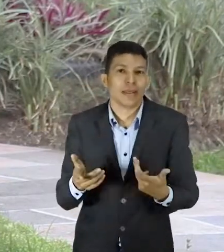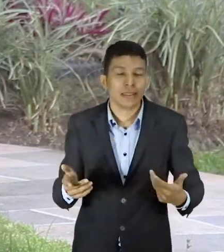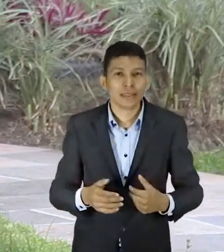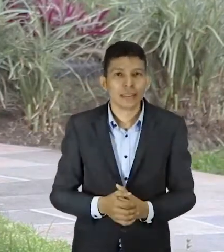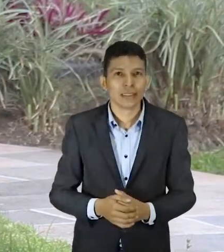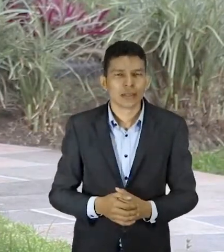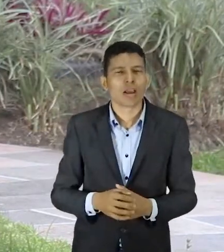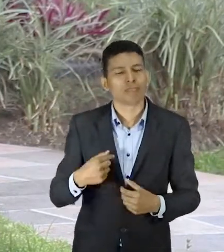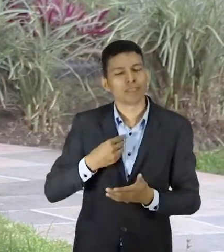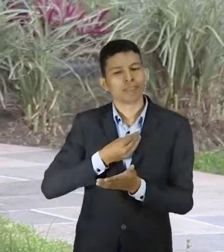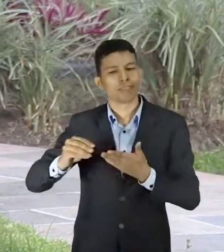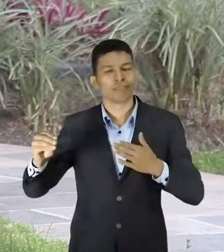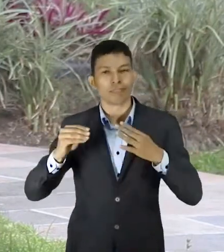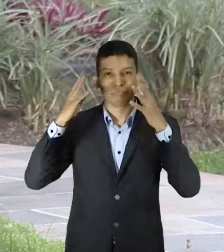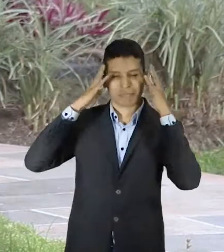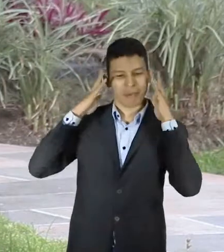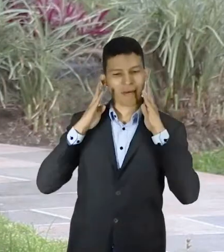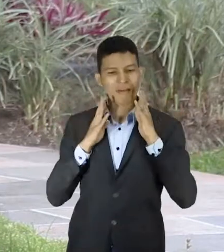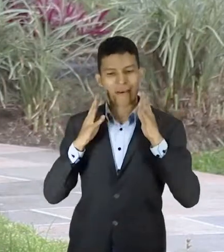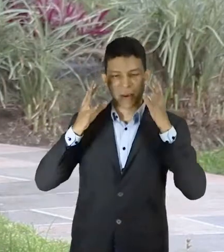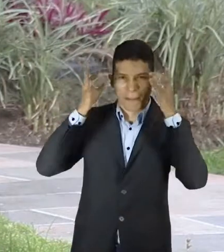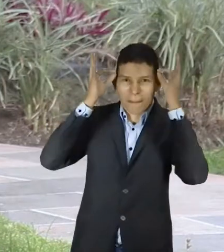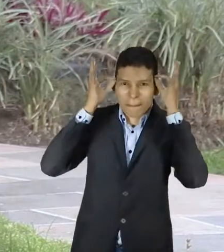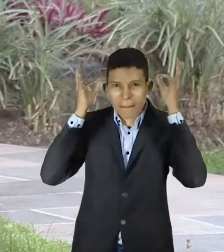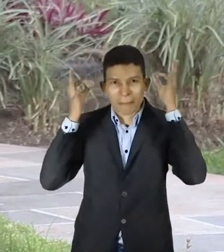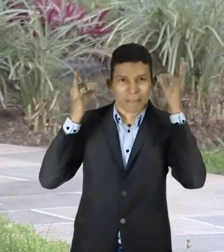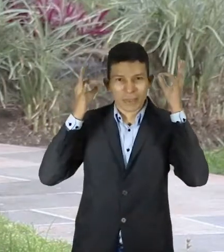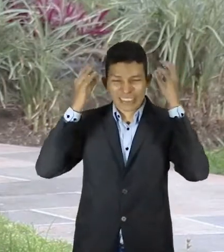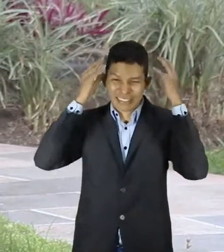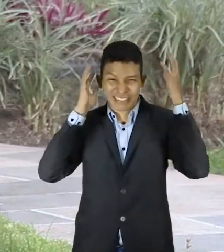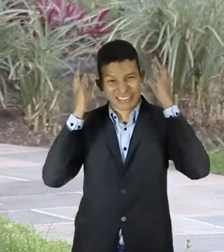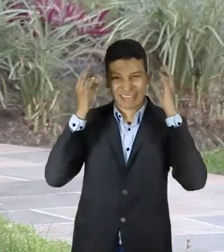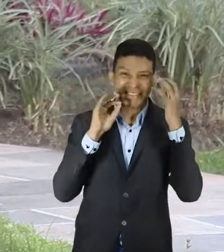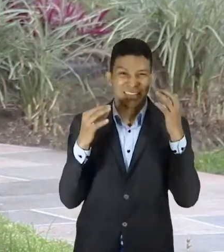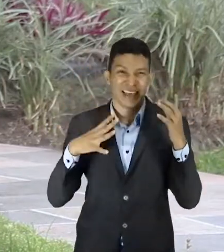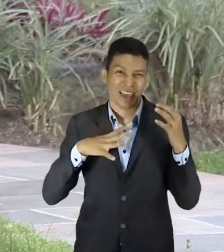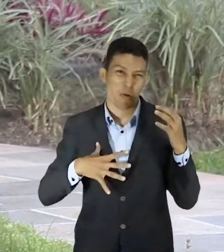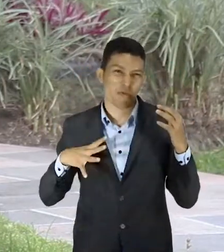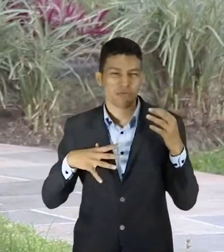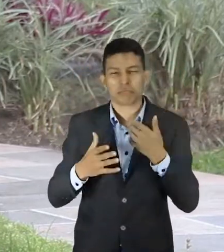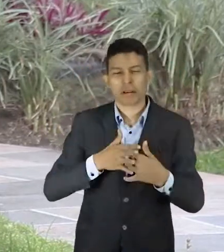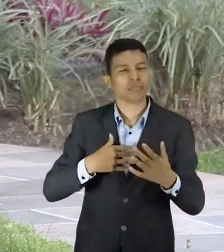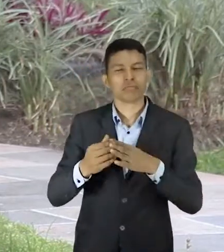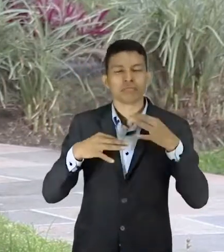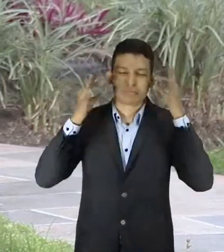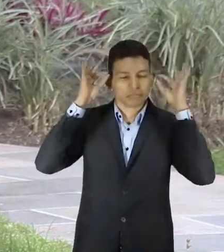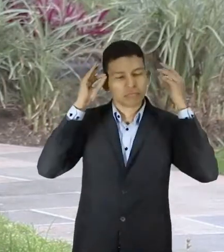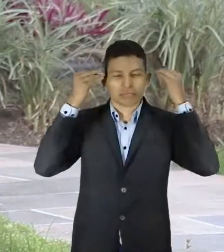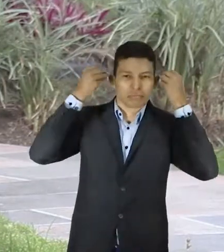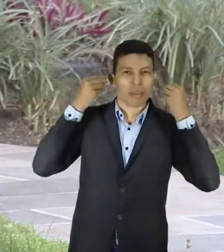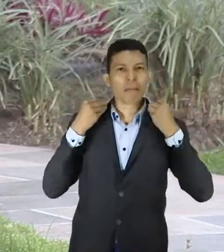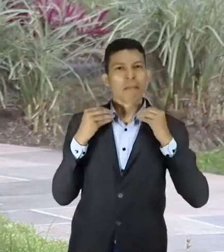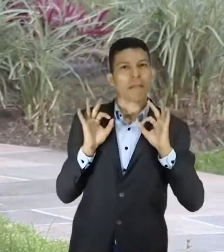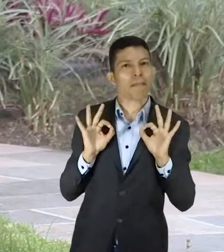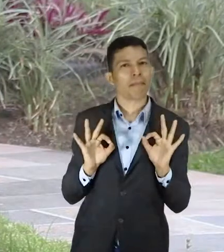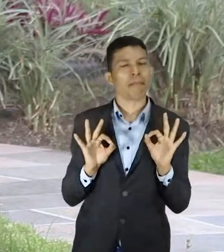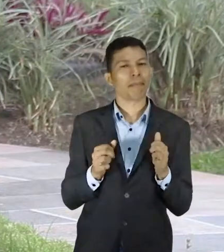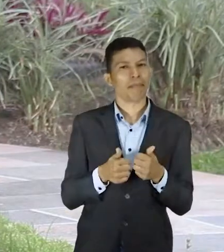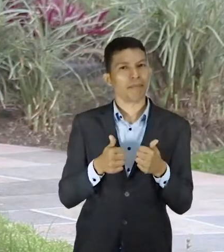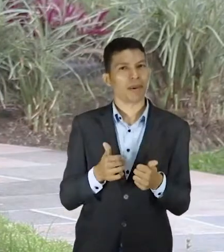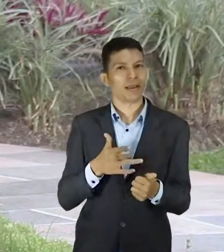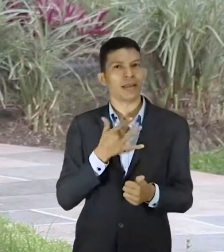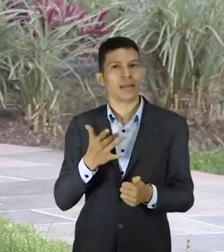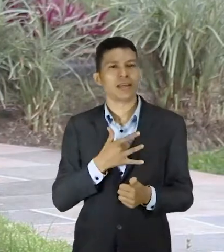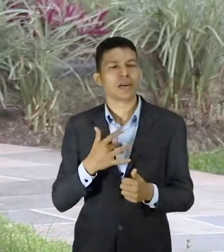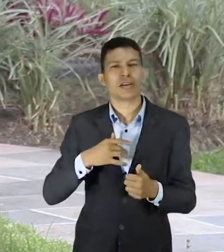tiene la amiga que lo ayuda y veníamos a conseguir la peluca y esto, entonces, uno siempre tiene su